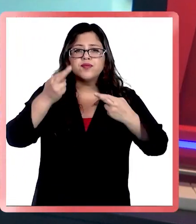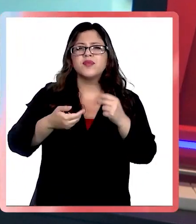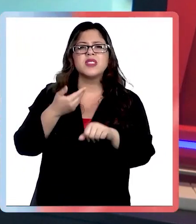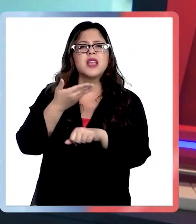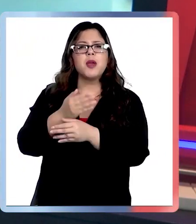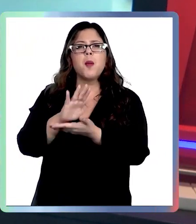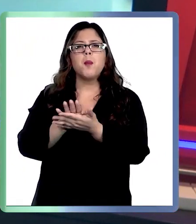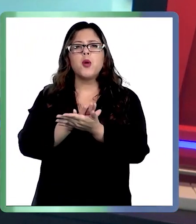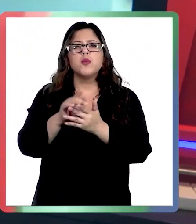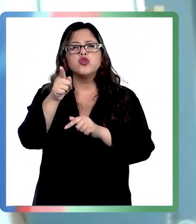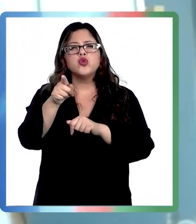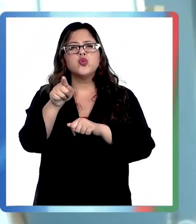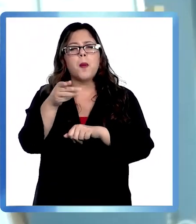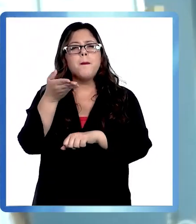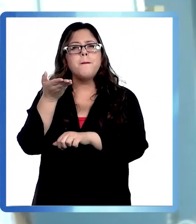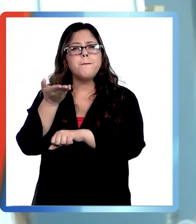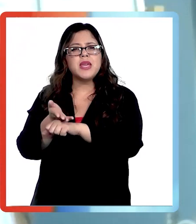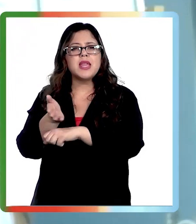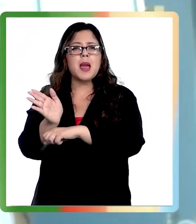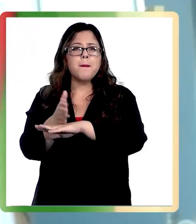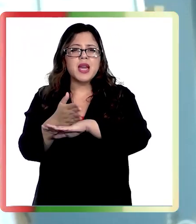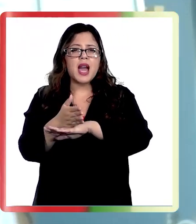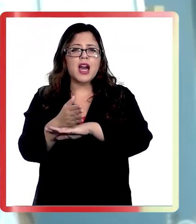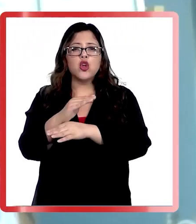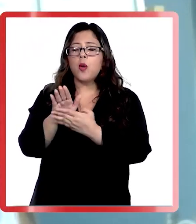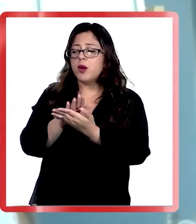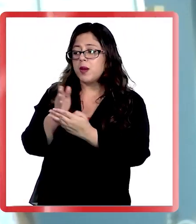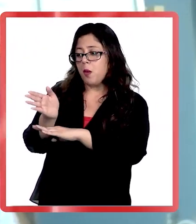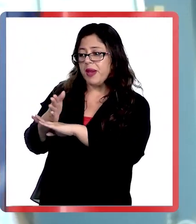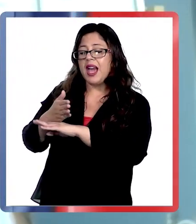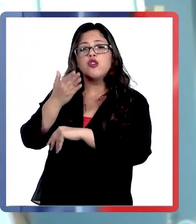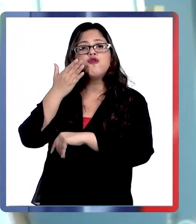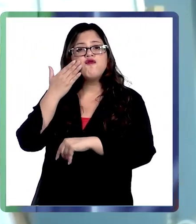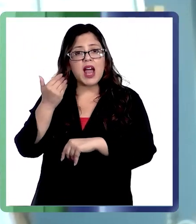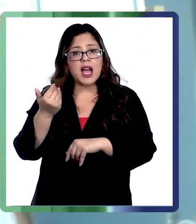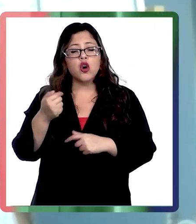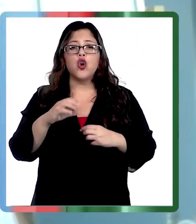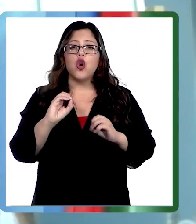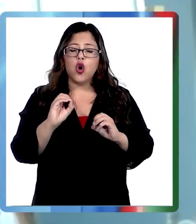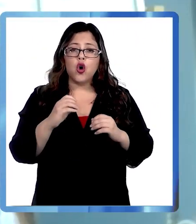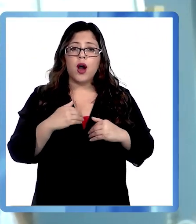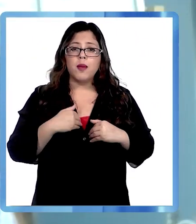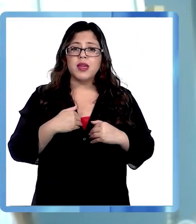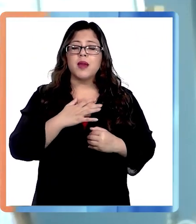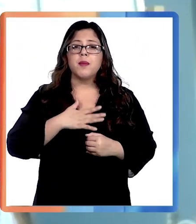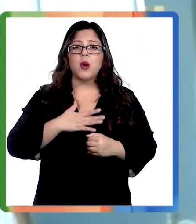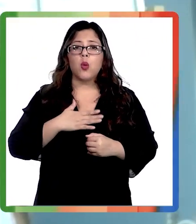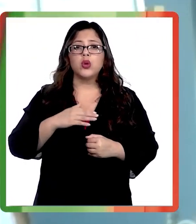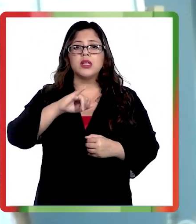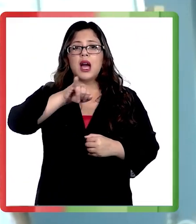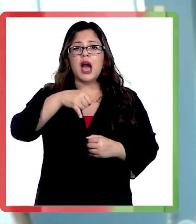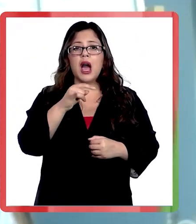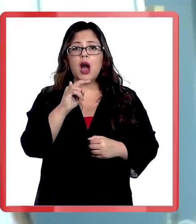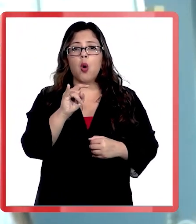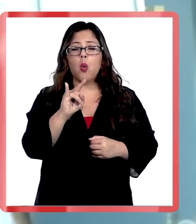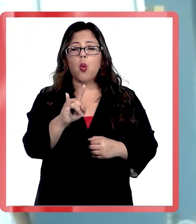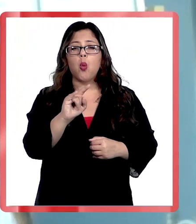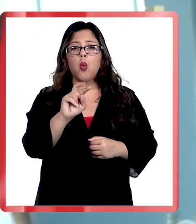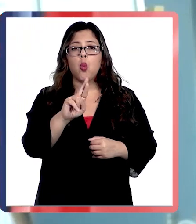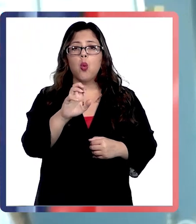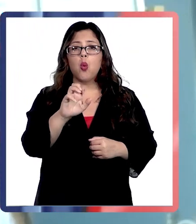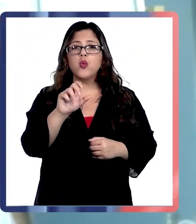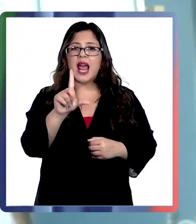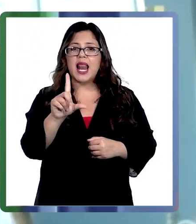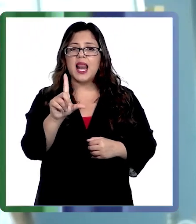pide si elige un pescado? Por ejemplo, algún pescado blanco, o a mí personalmente me gusta mucho el julel, el julel